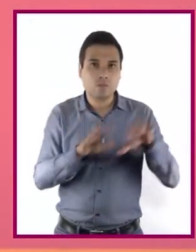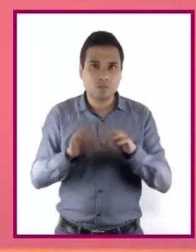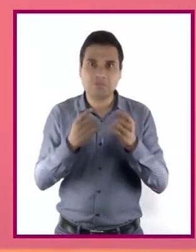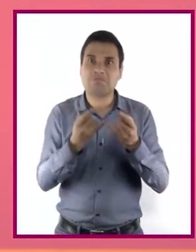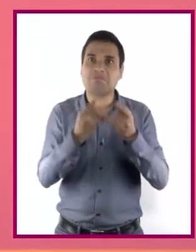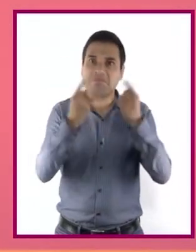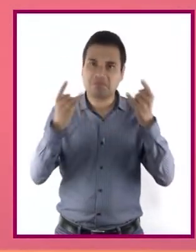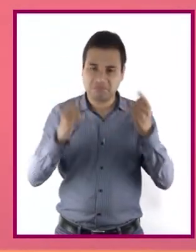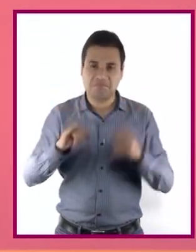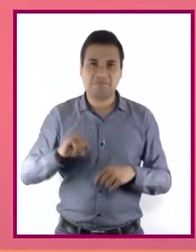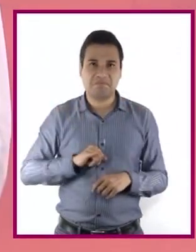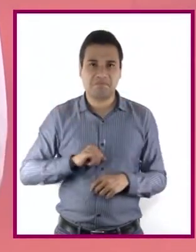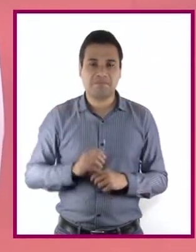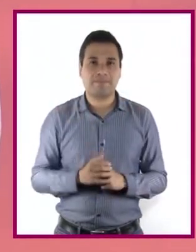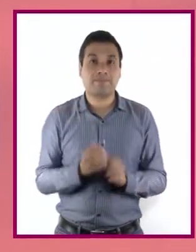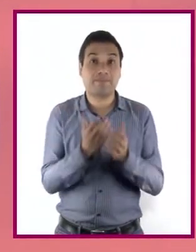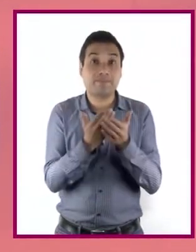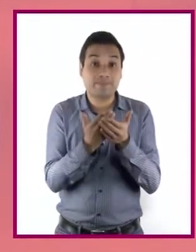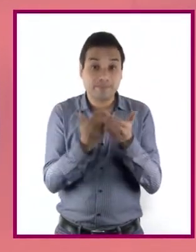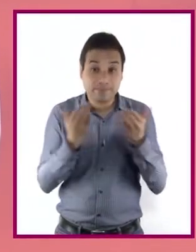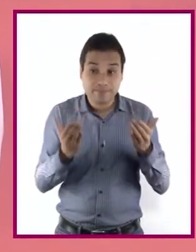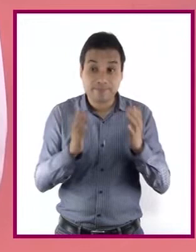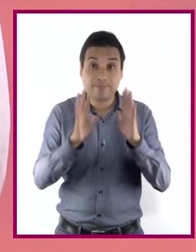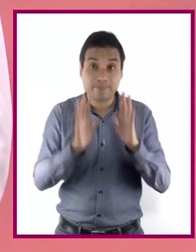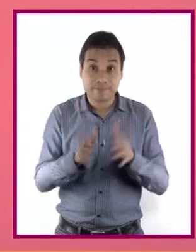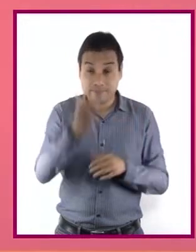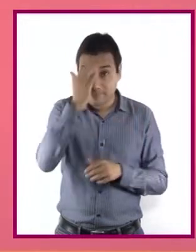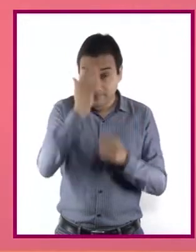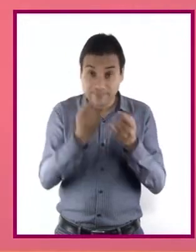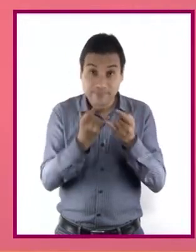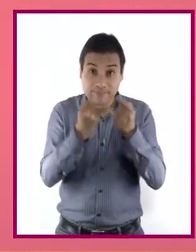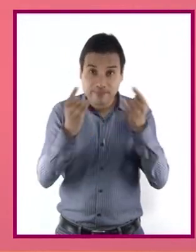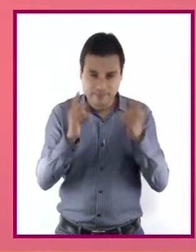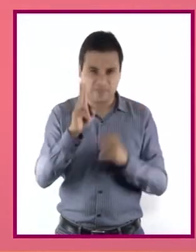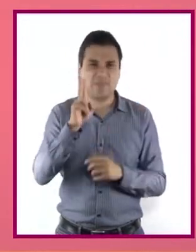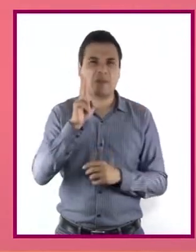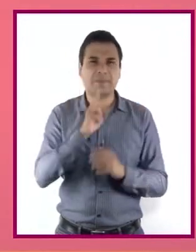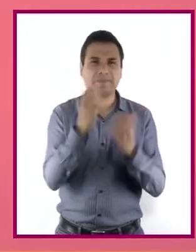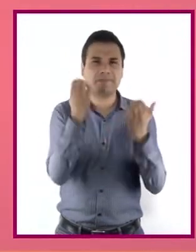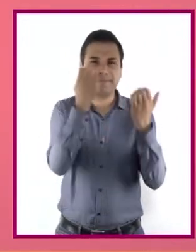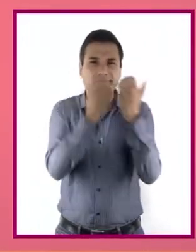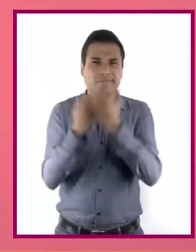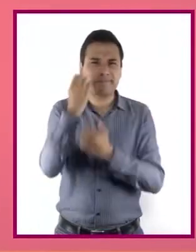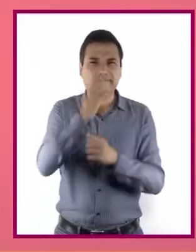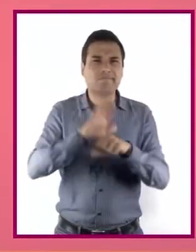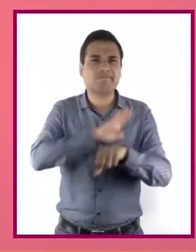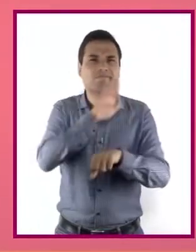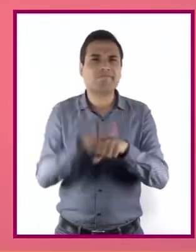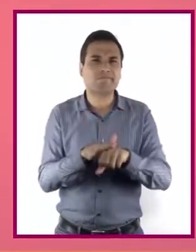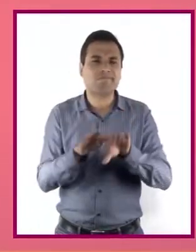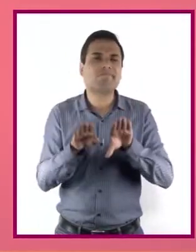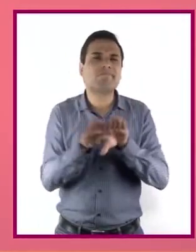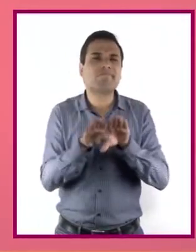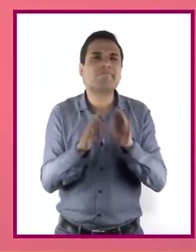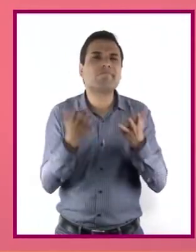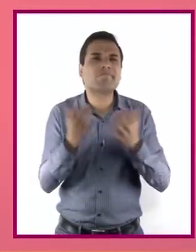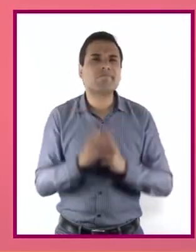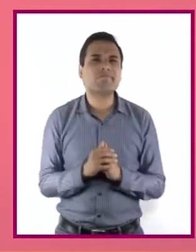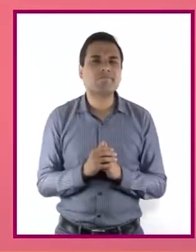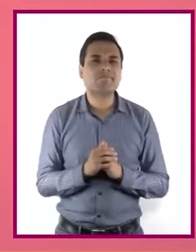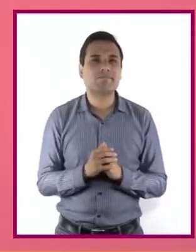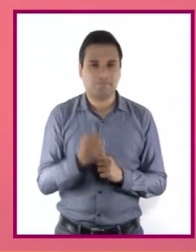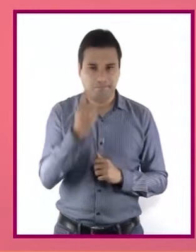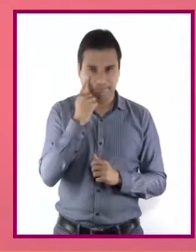profesora. Ahora que ya conocemos el cuento, es momento de valorar la representación de los alumnos. Para ayudarles en el